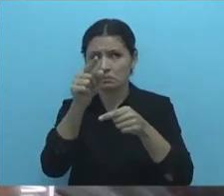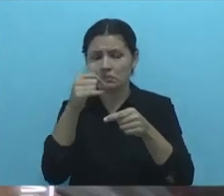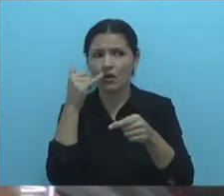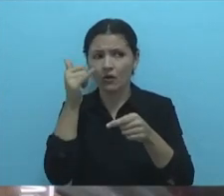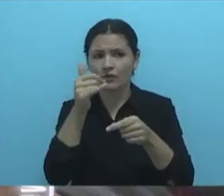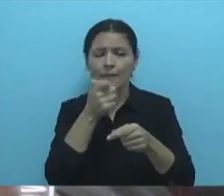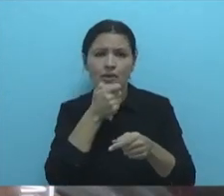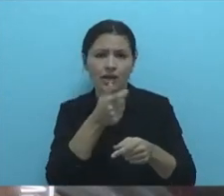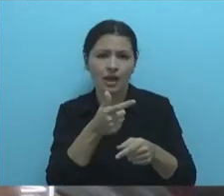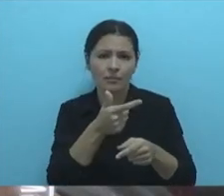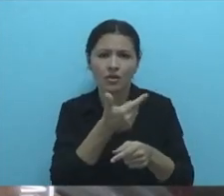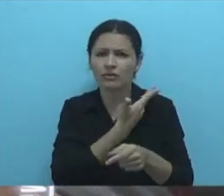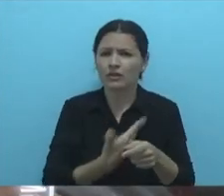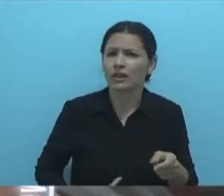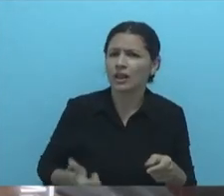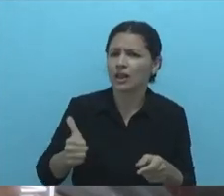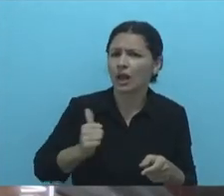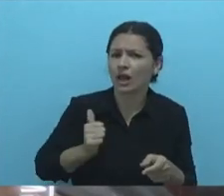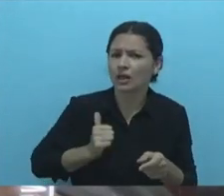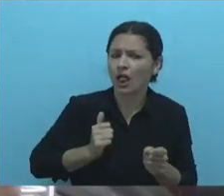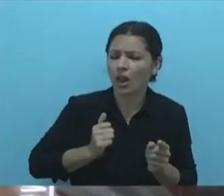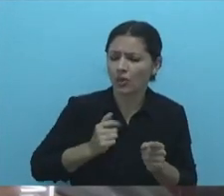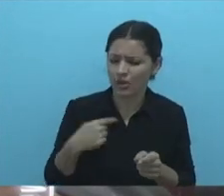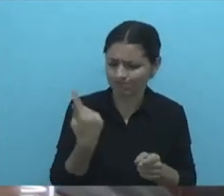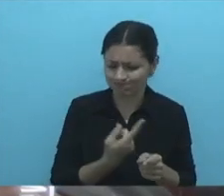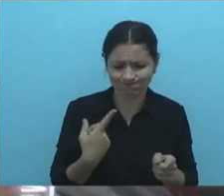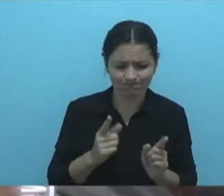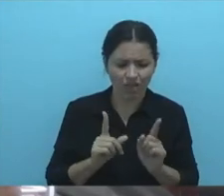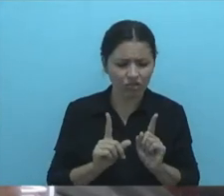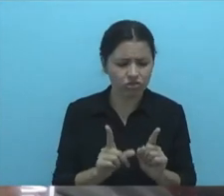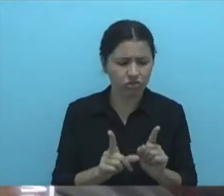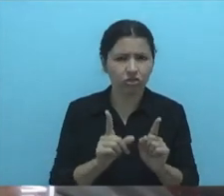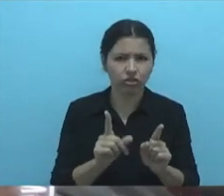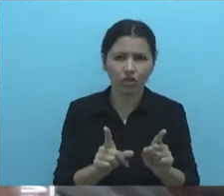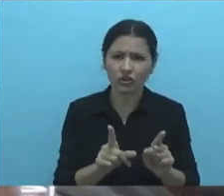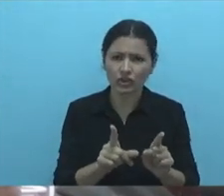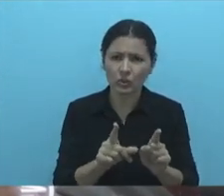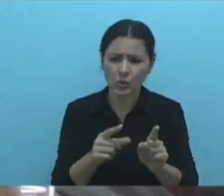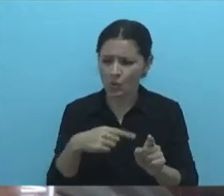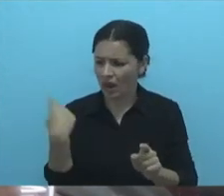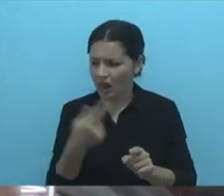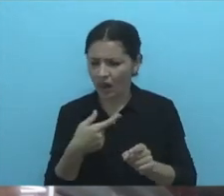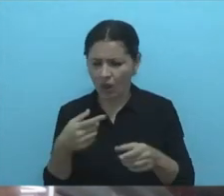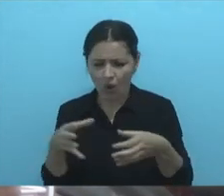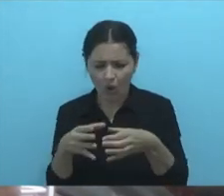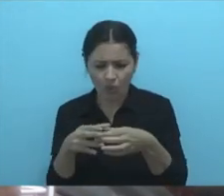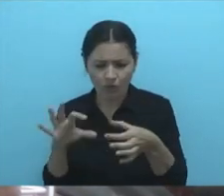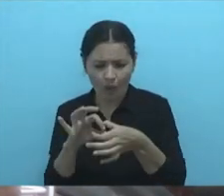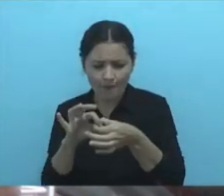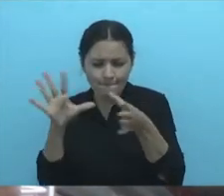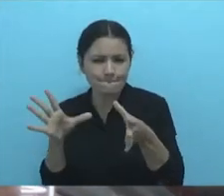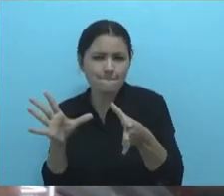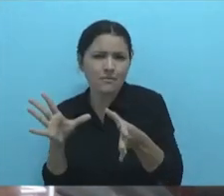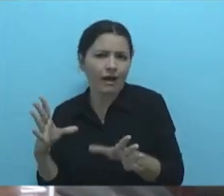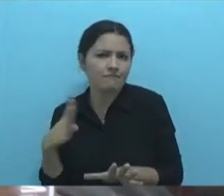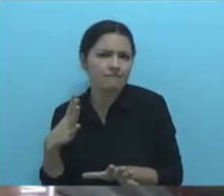la dictadura para ellas no había terminado y que la democracia nunca había llegado y realmente fue así realmente fue así porque